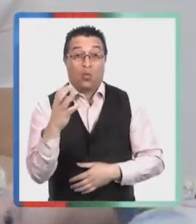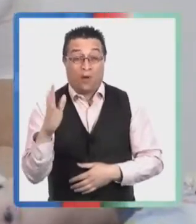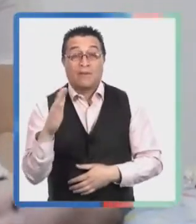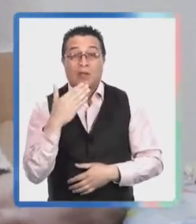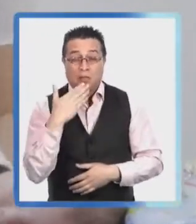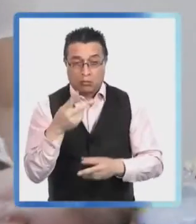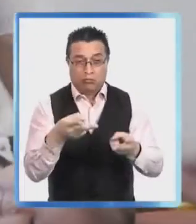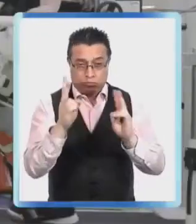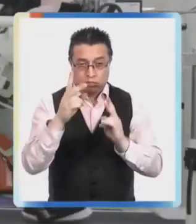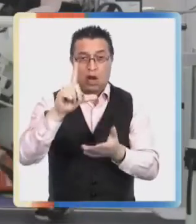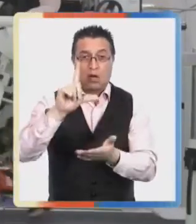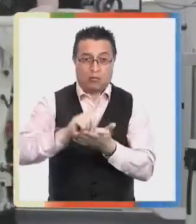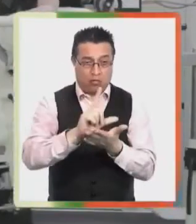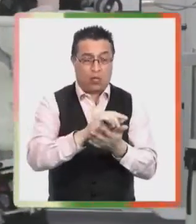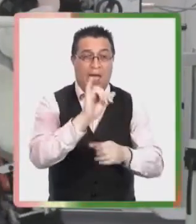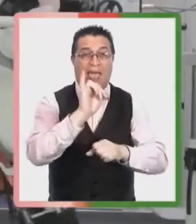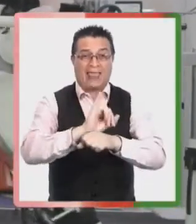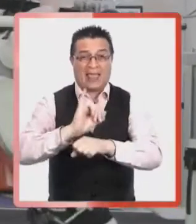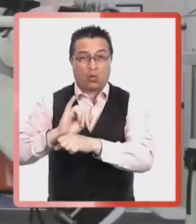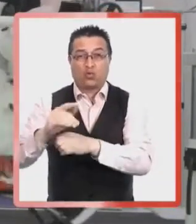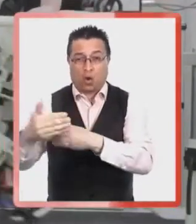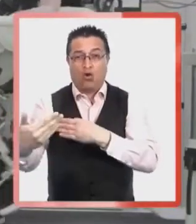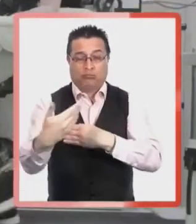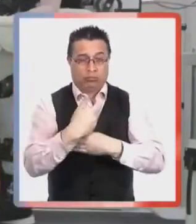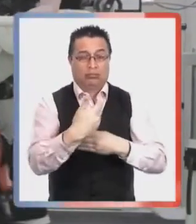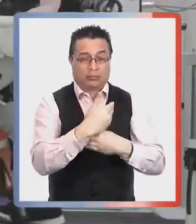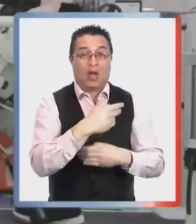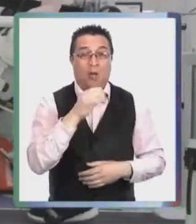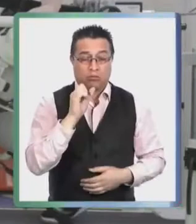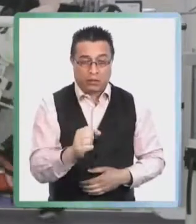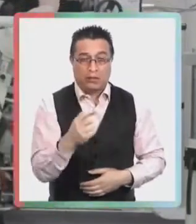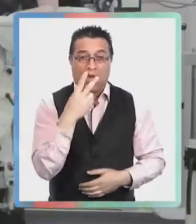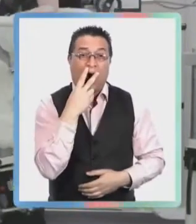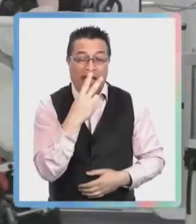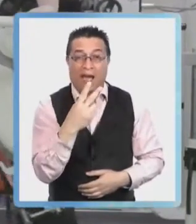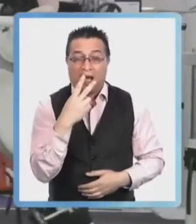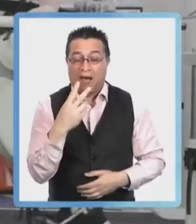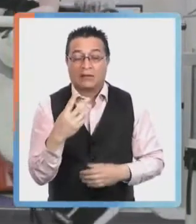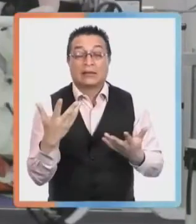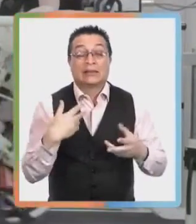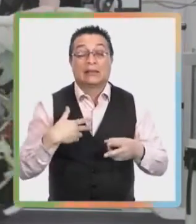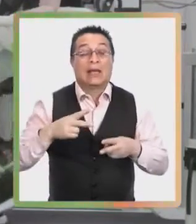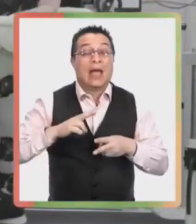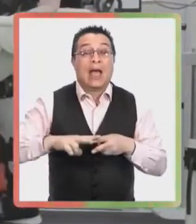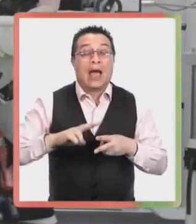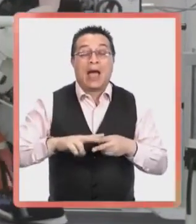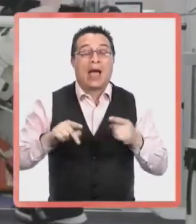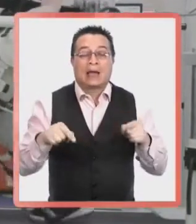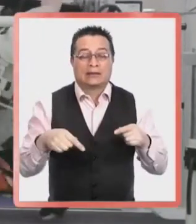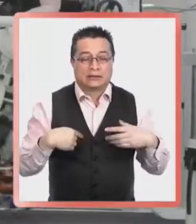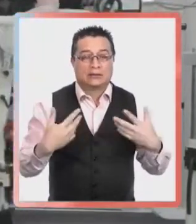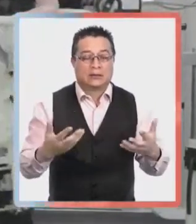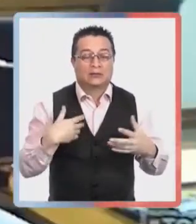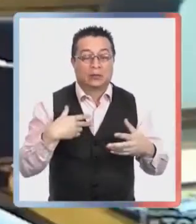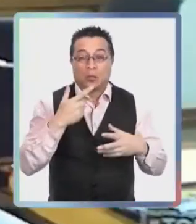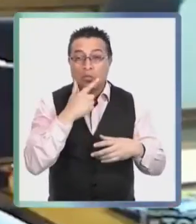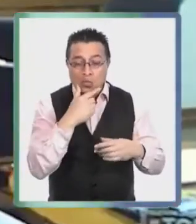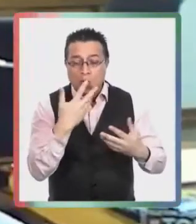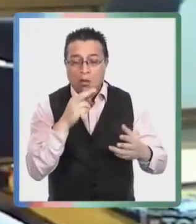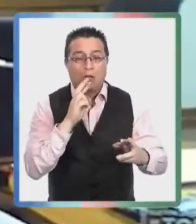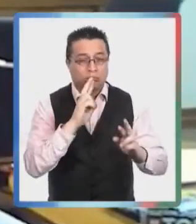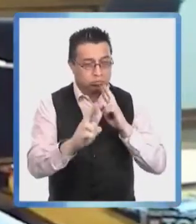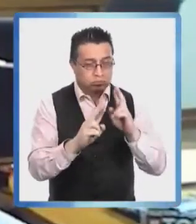también a visitarnos en nuestros institutos para ver en primera persona lo que hacemos todos los días y poder responder a cualquier